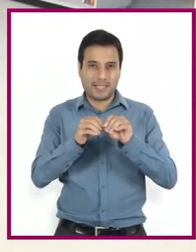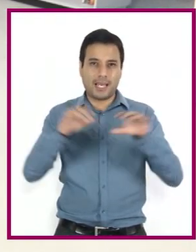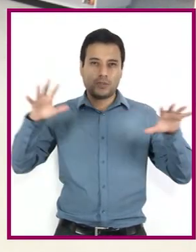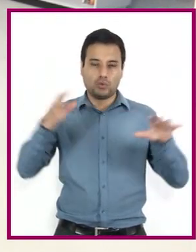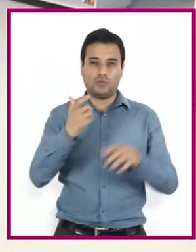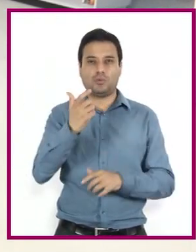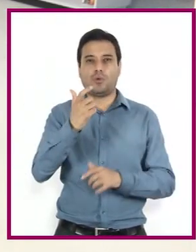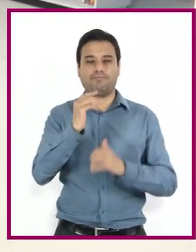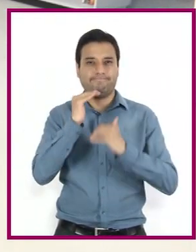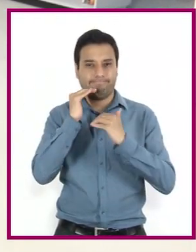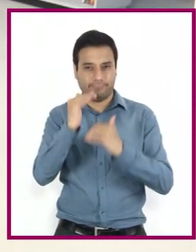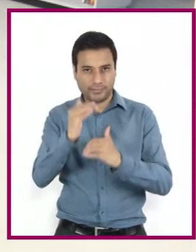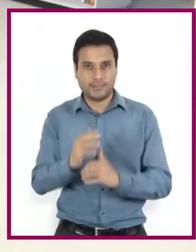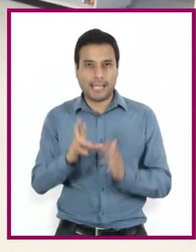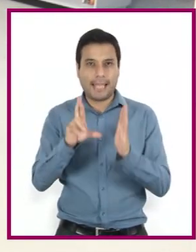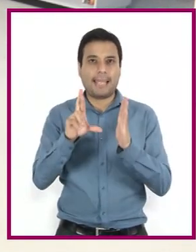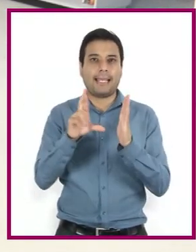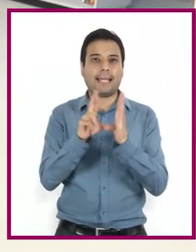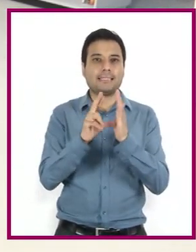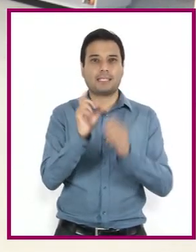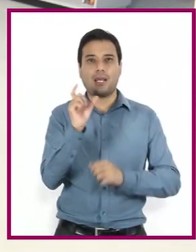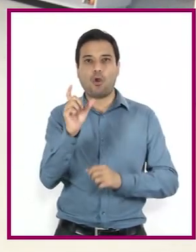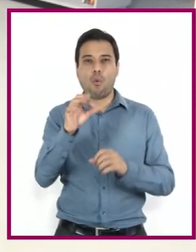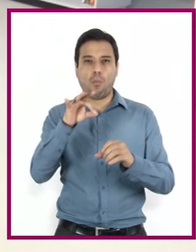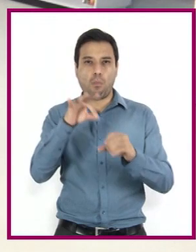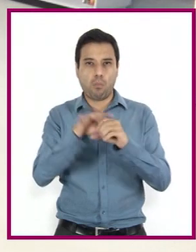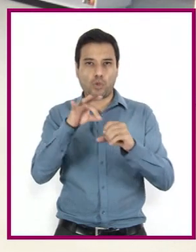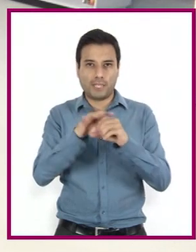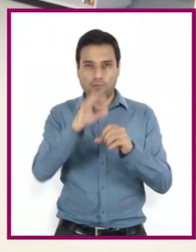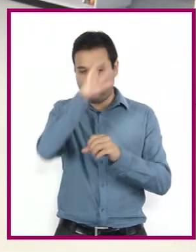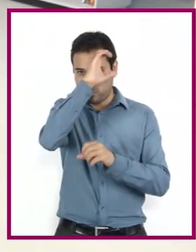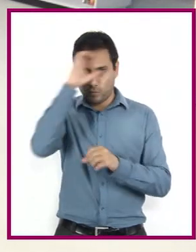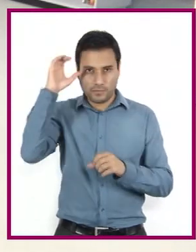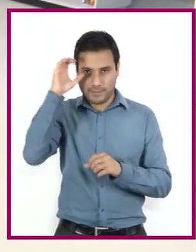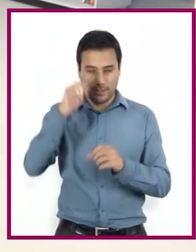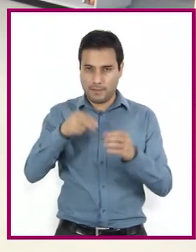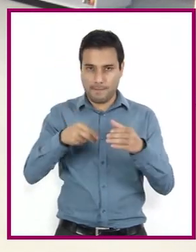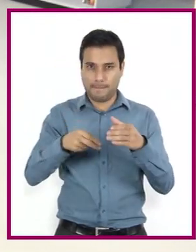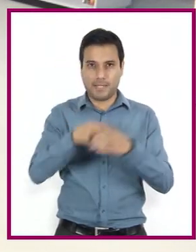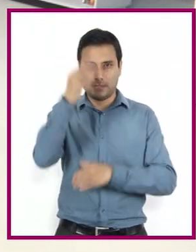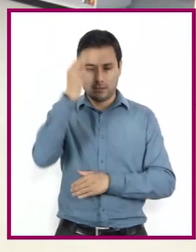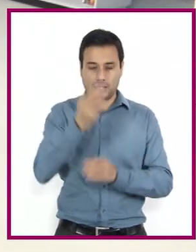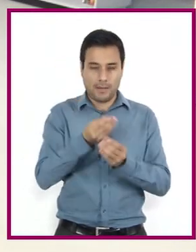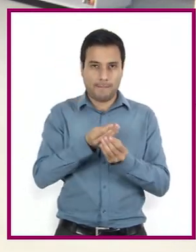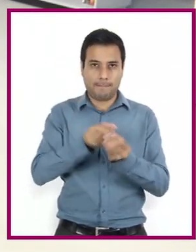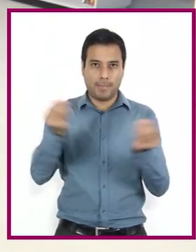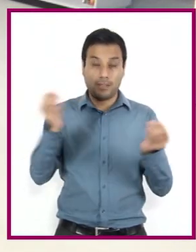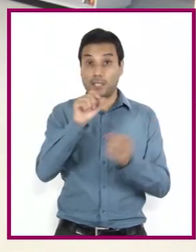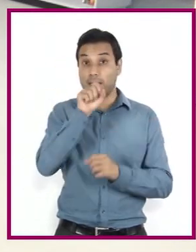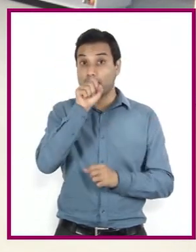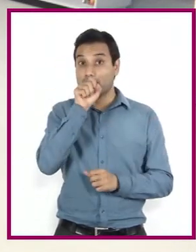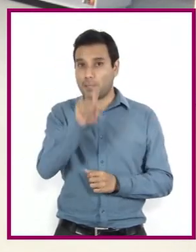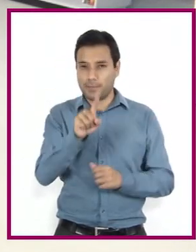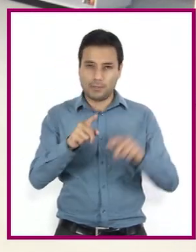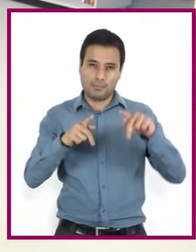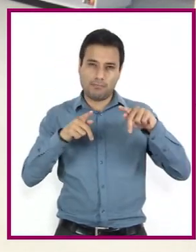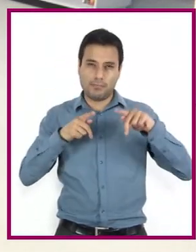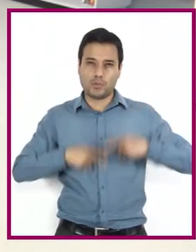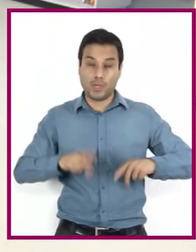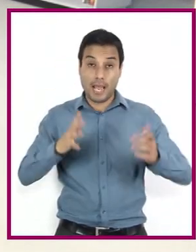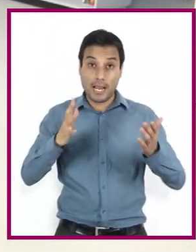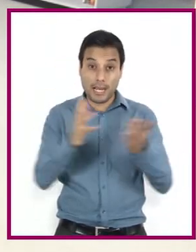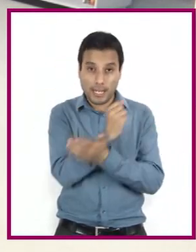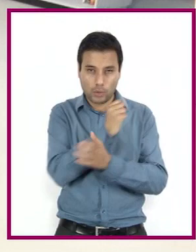expedir credenciales para votar sin fotografías y constancias de mayoría a quienes ganaran elecciones.